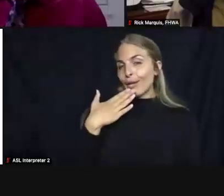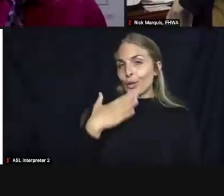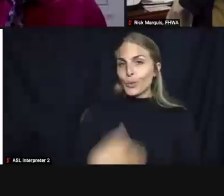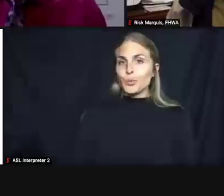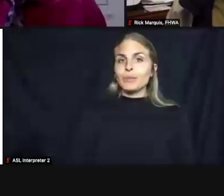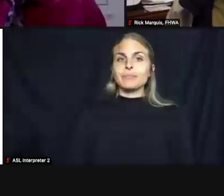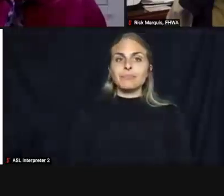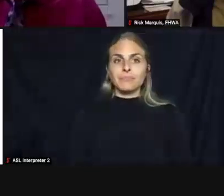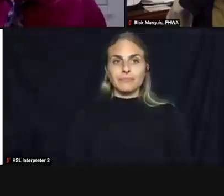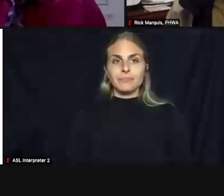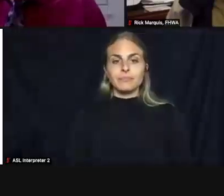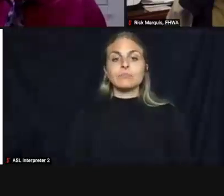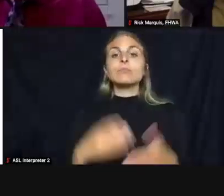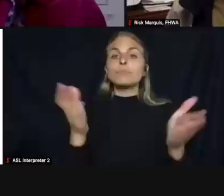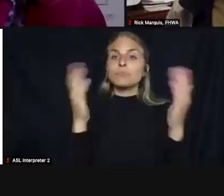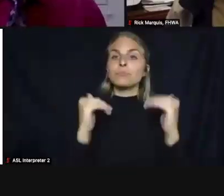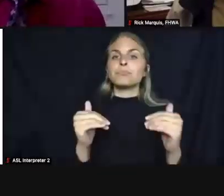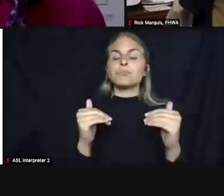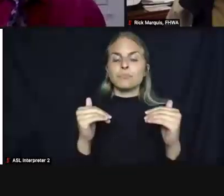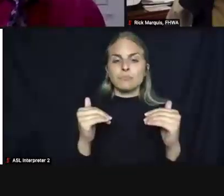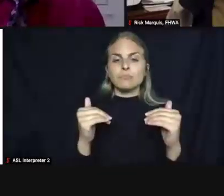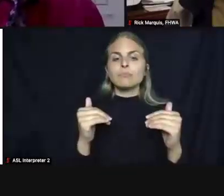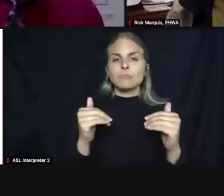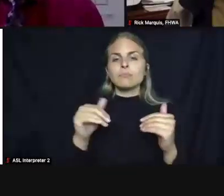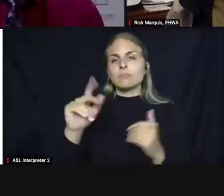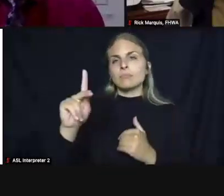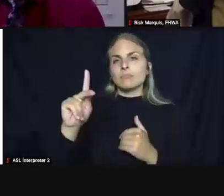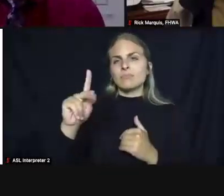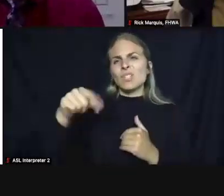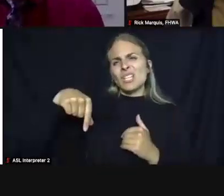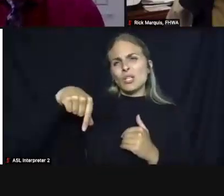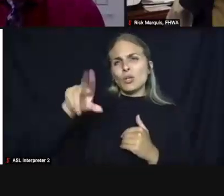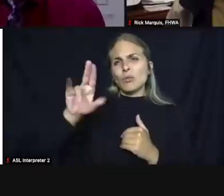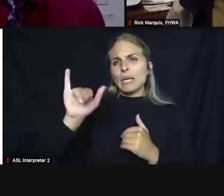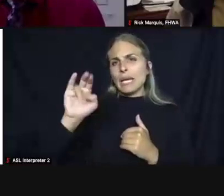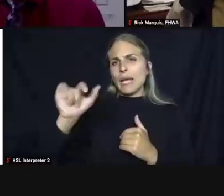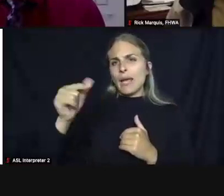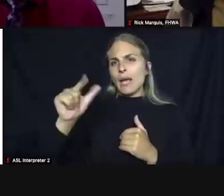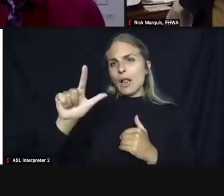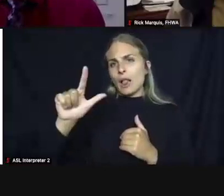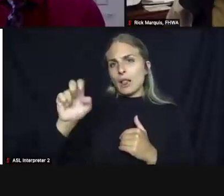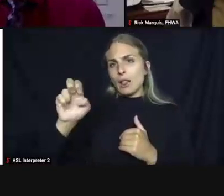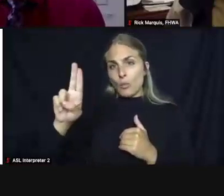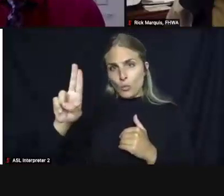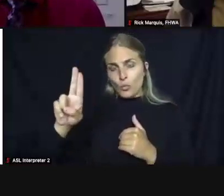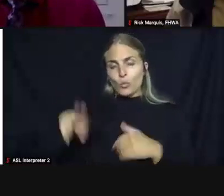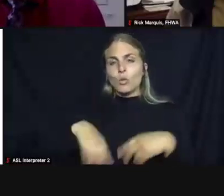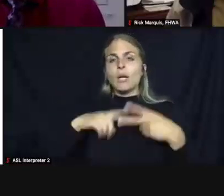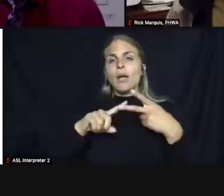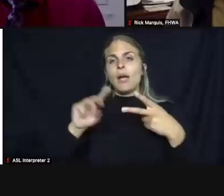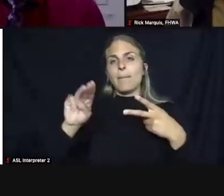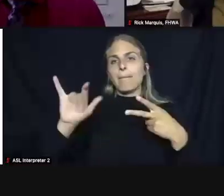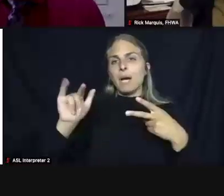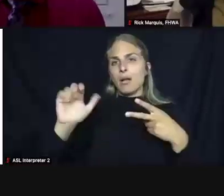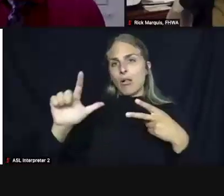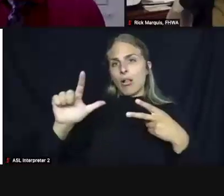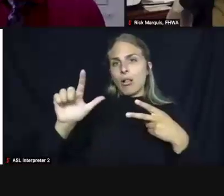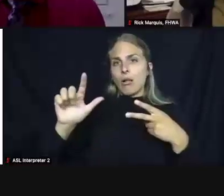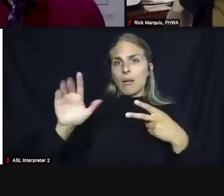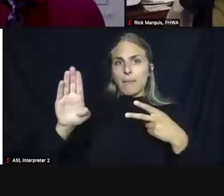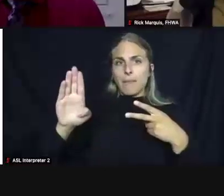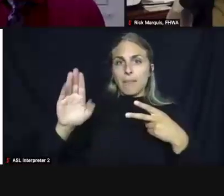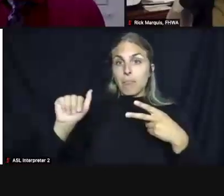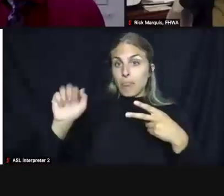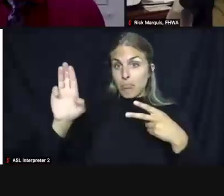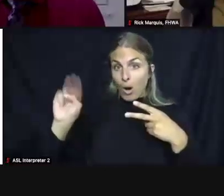Gracias, señora Roloff. El próximo orador es Kenyon Liu y Michael Bone.